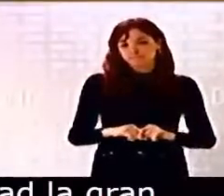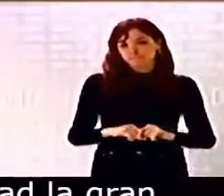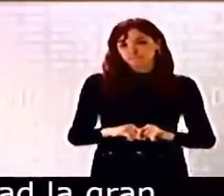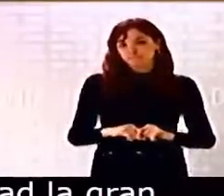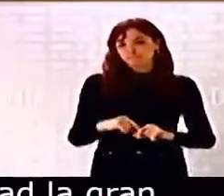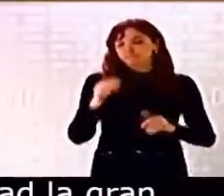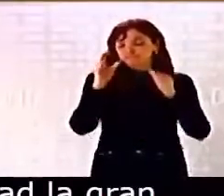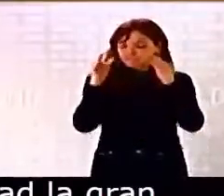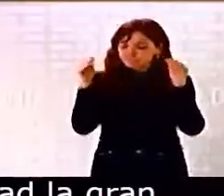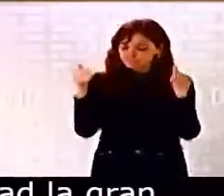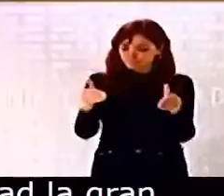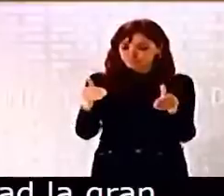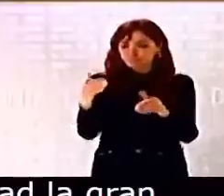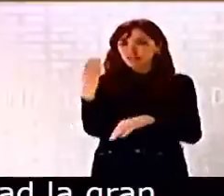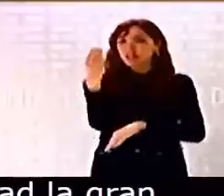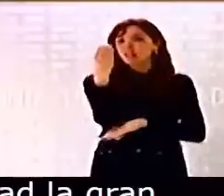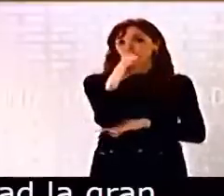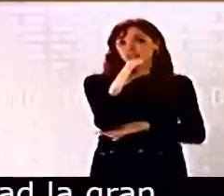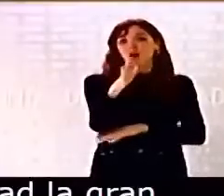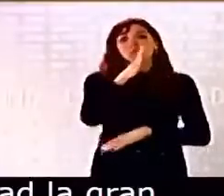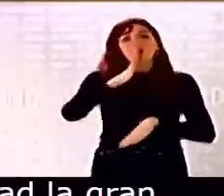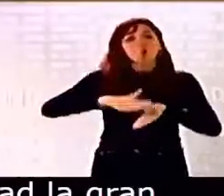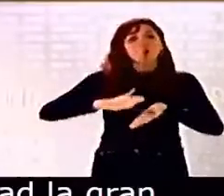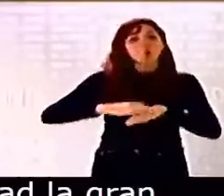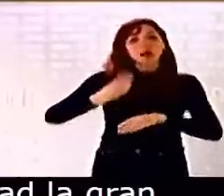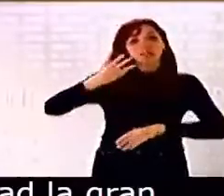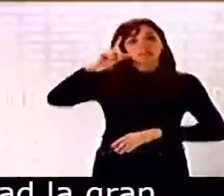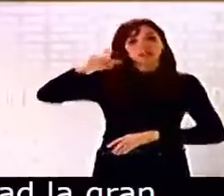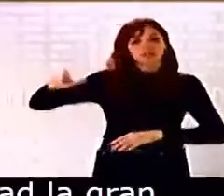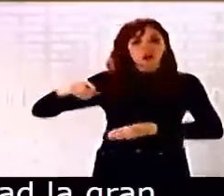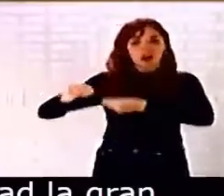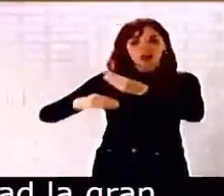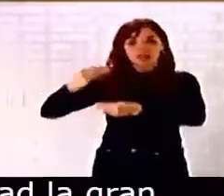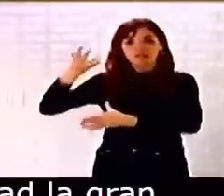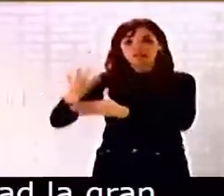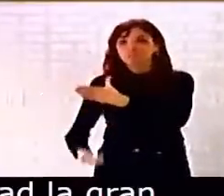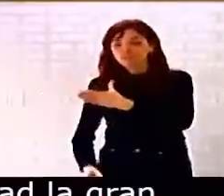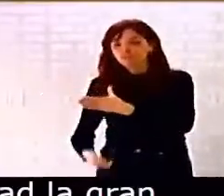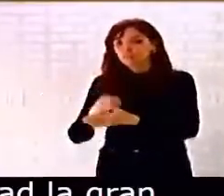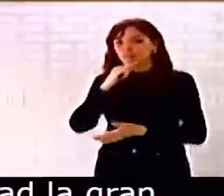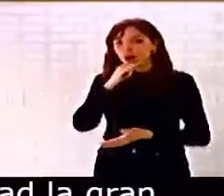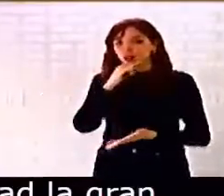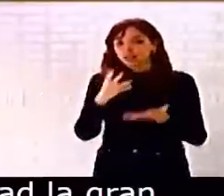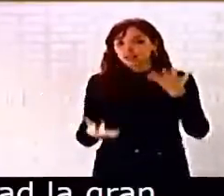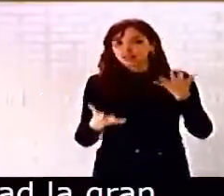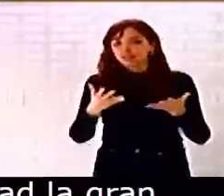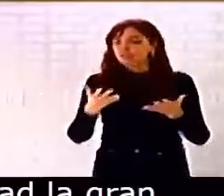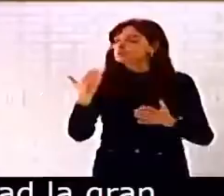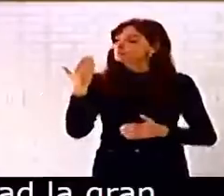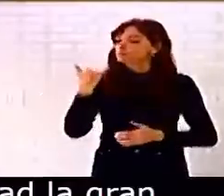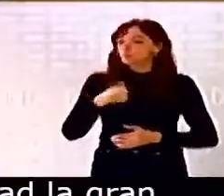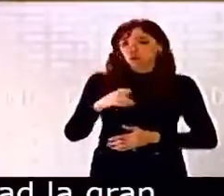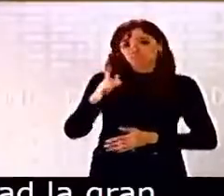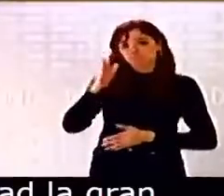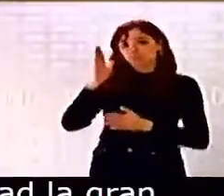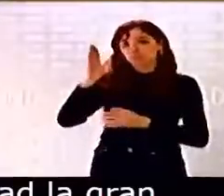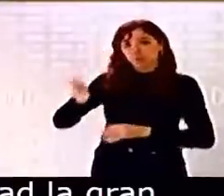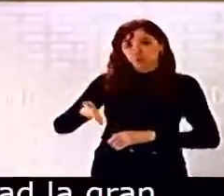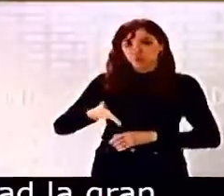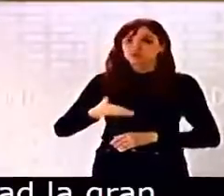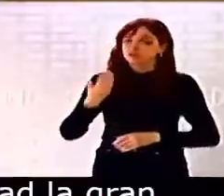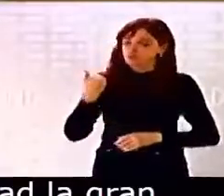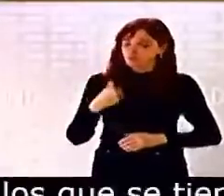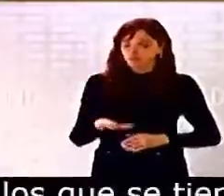Por 3 garbanzos negros en los que se tienen que tomar decisiones y ya se han tomado decisiones.